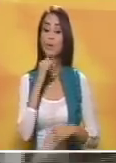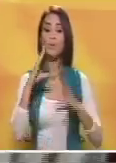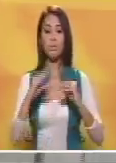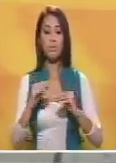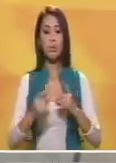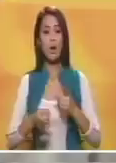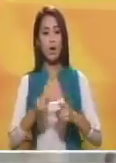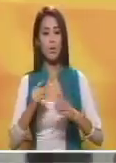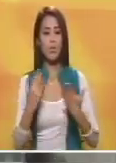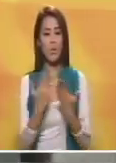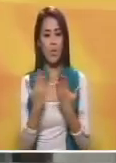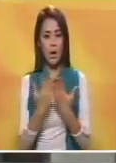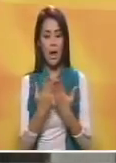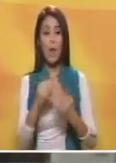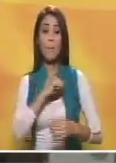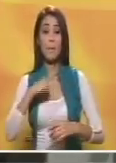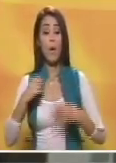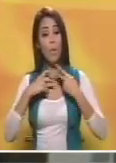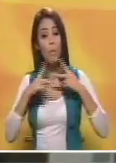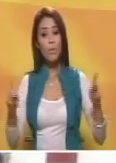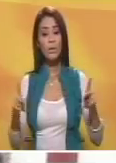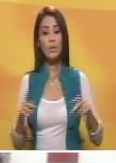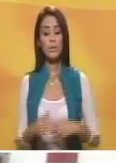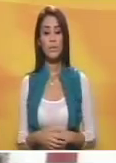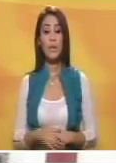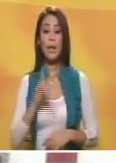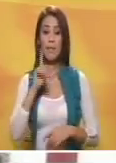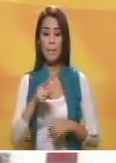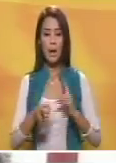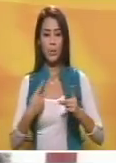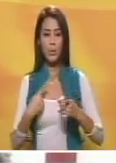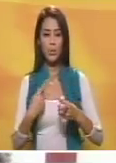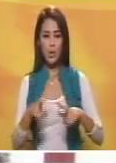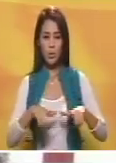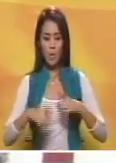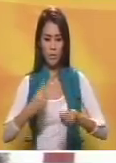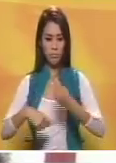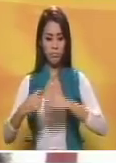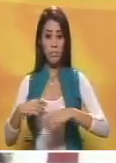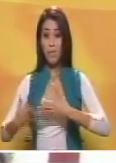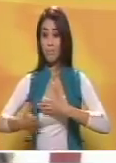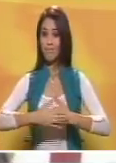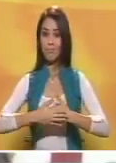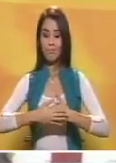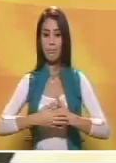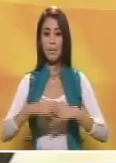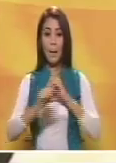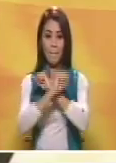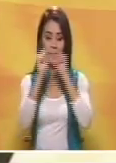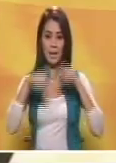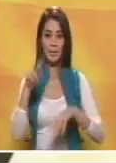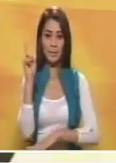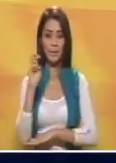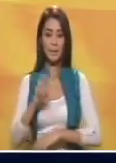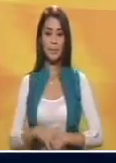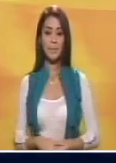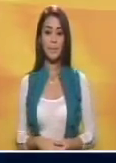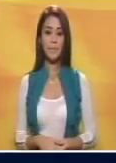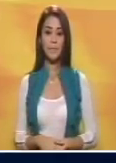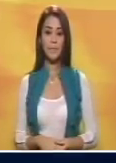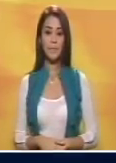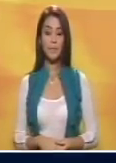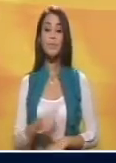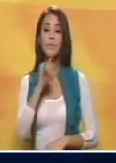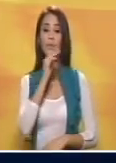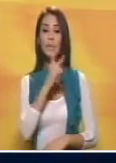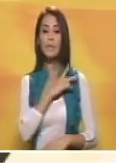que muchos colegios, tanto privados como públicos, así como también algunos comercios, no abrieran sus puertas en horas de la mañana de este viernes. En nuestro aporte